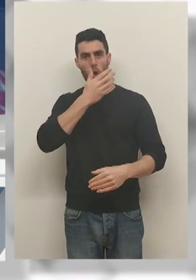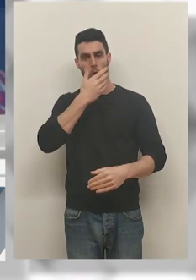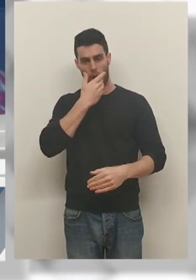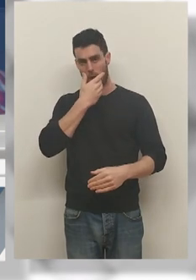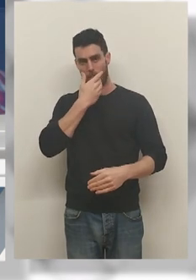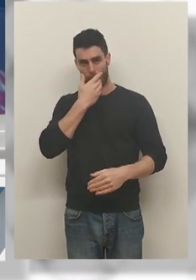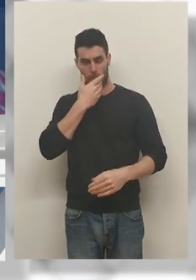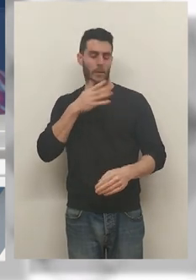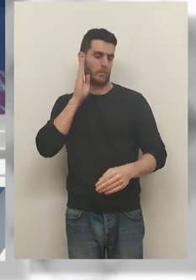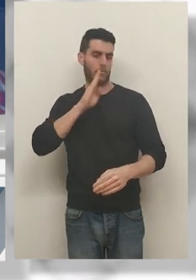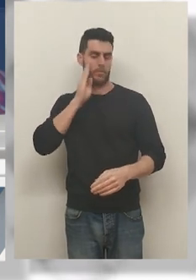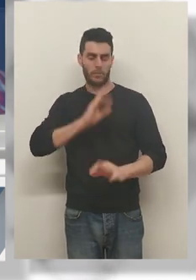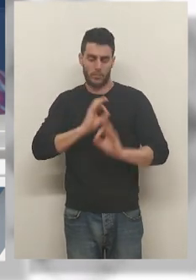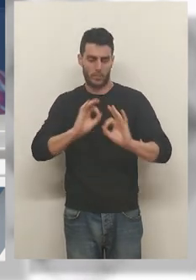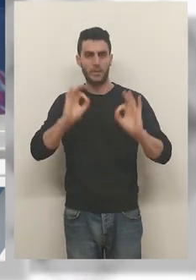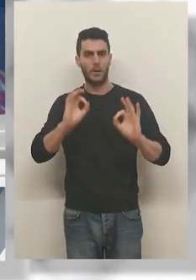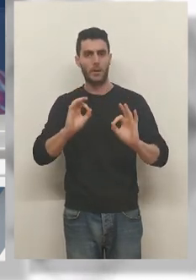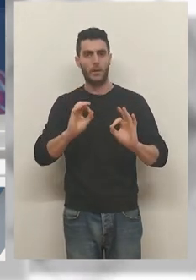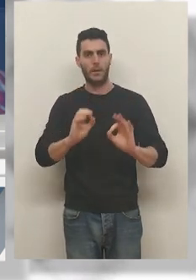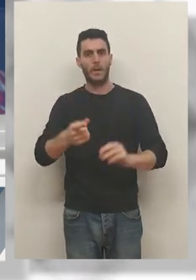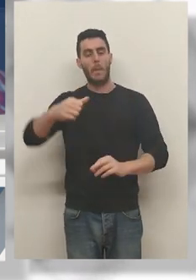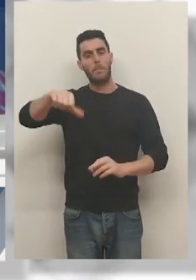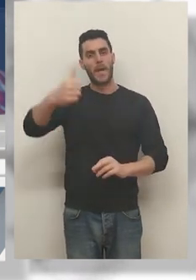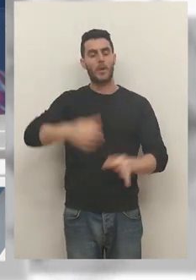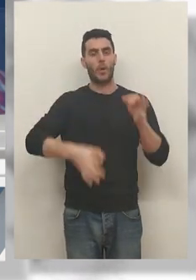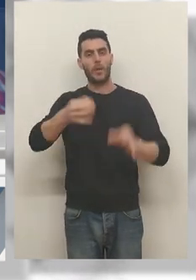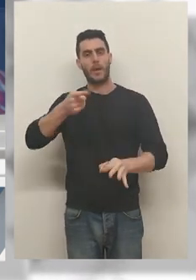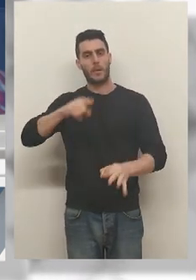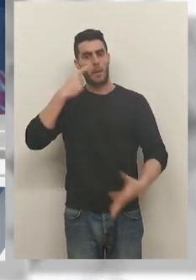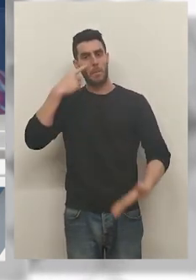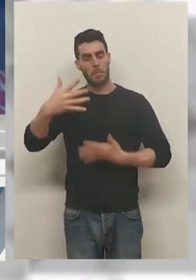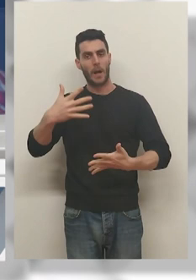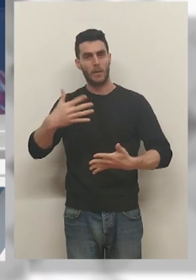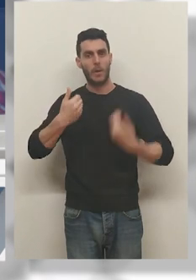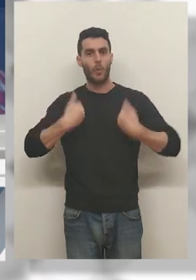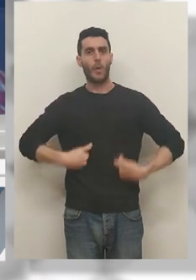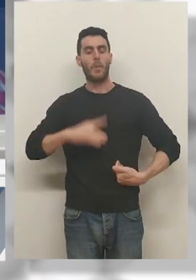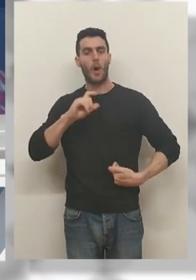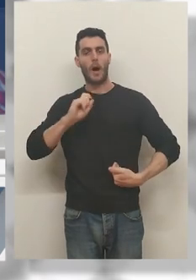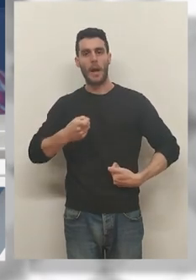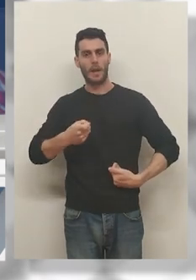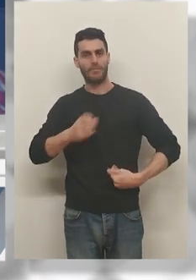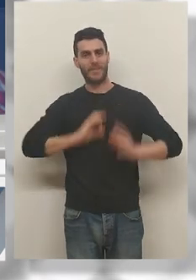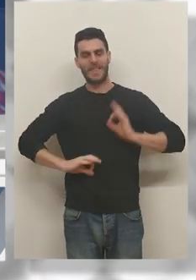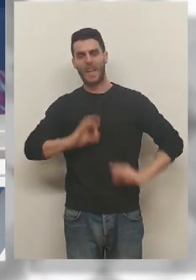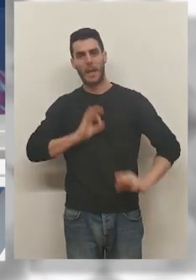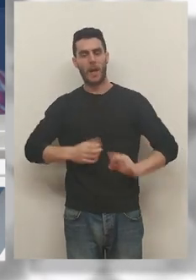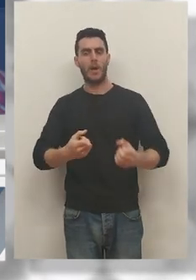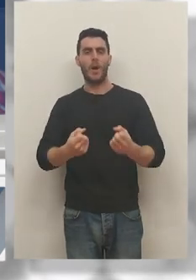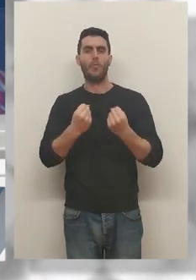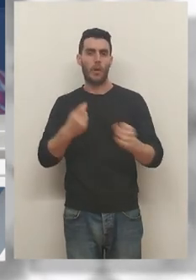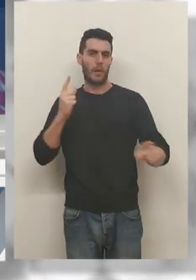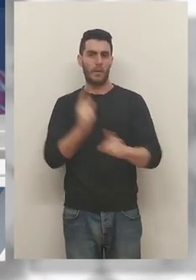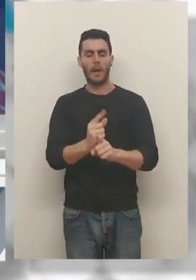conocía la ilicitud de sus hechos previamente los peritos judiciales han destacado que las señales en el cuerpo de Álex evidenciaban